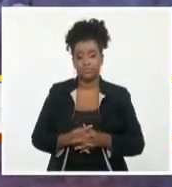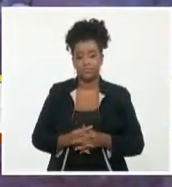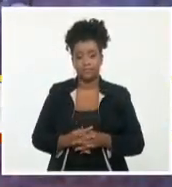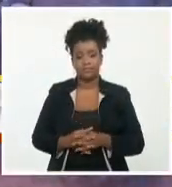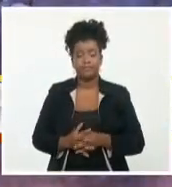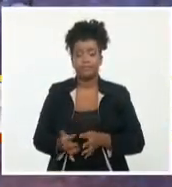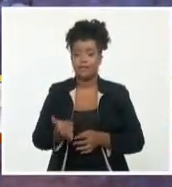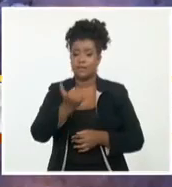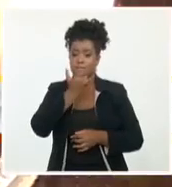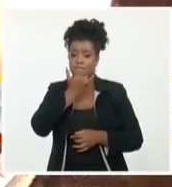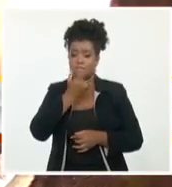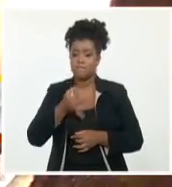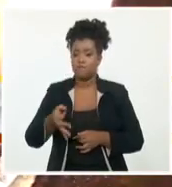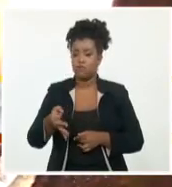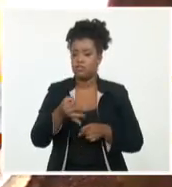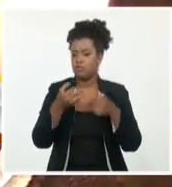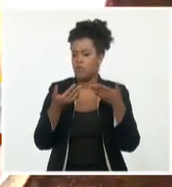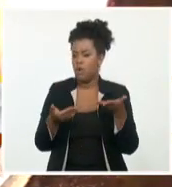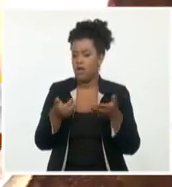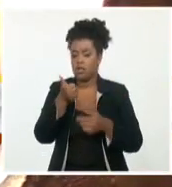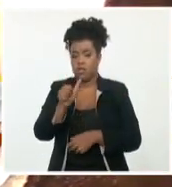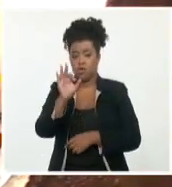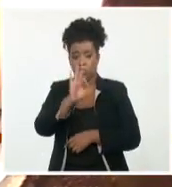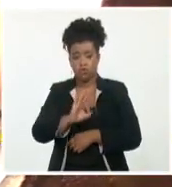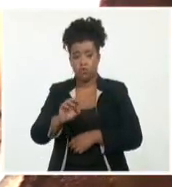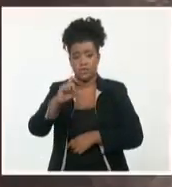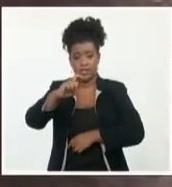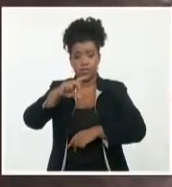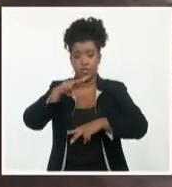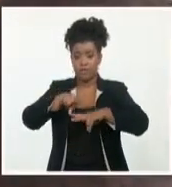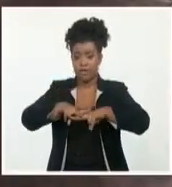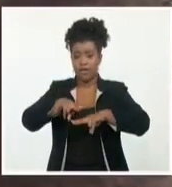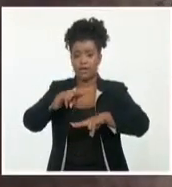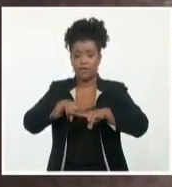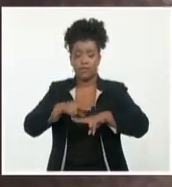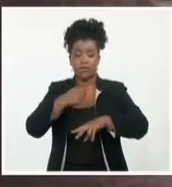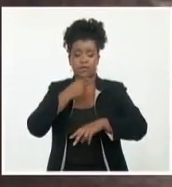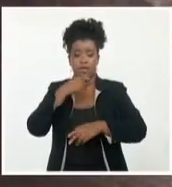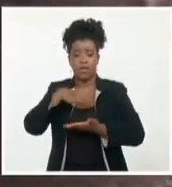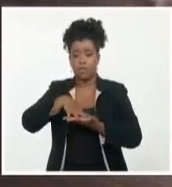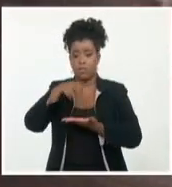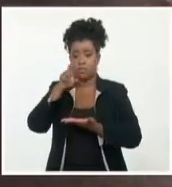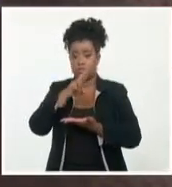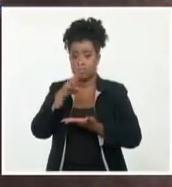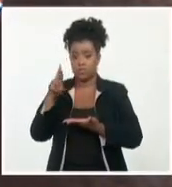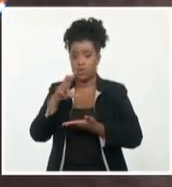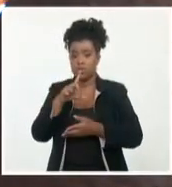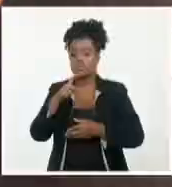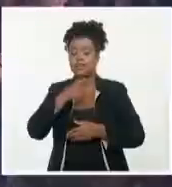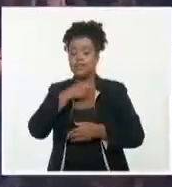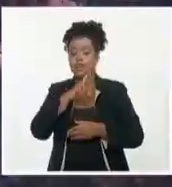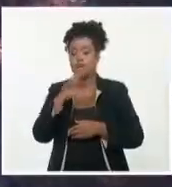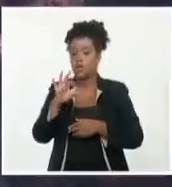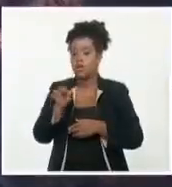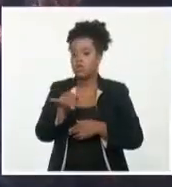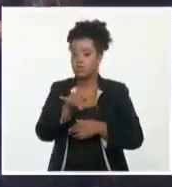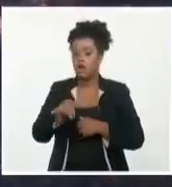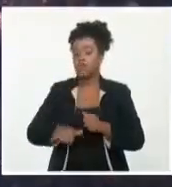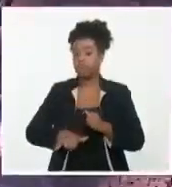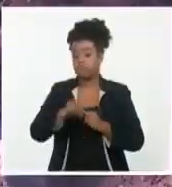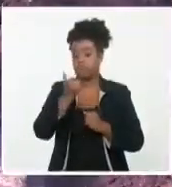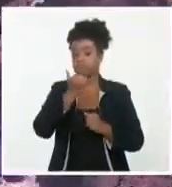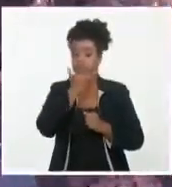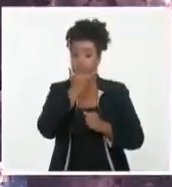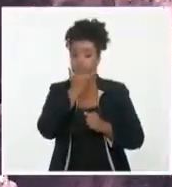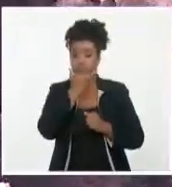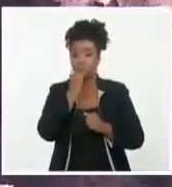a los municipios de 10 de Octubre, Centro Habana, La Habana Vieja, Plaza de la Revolución, Cerro y parte de Boyeros. En su